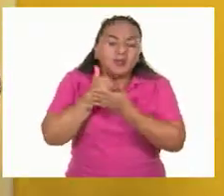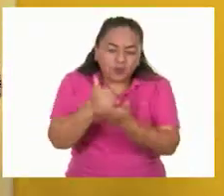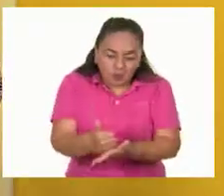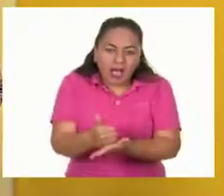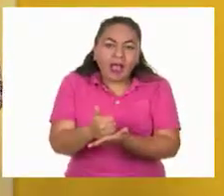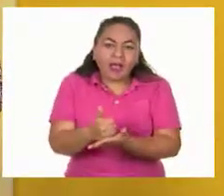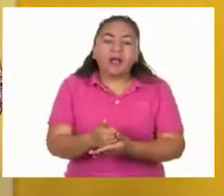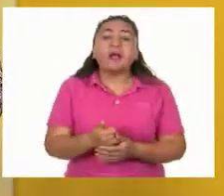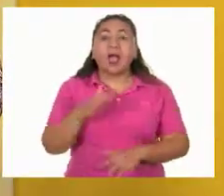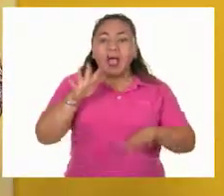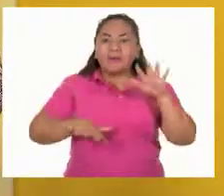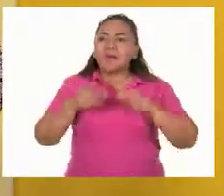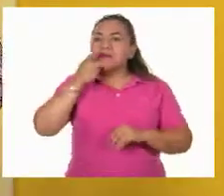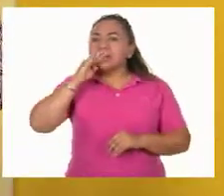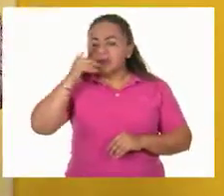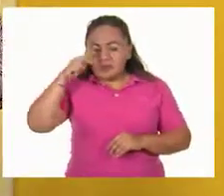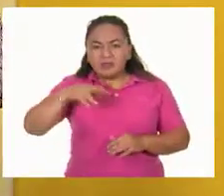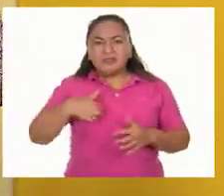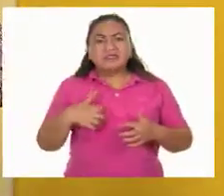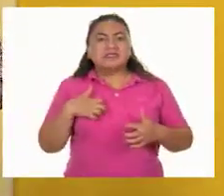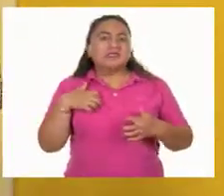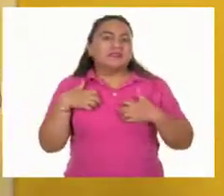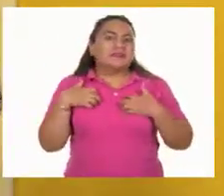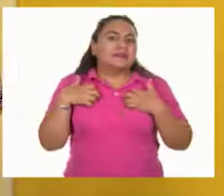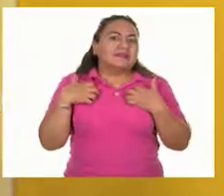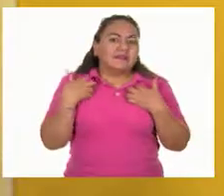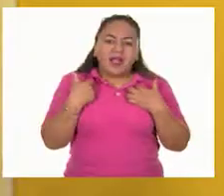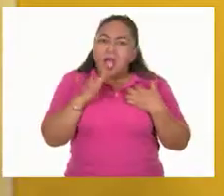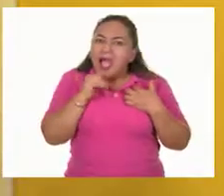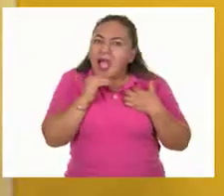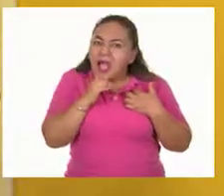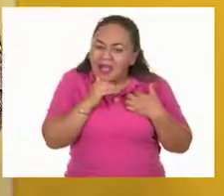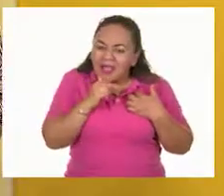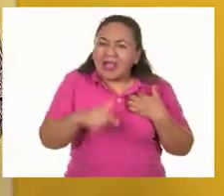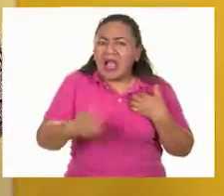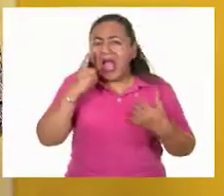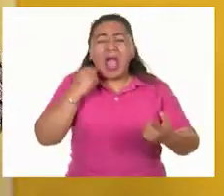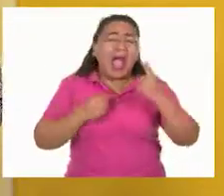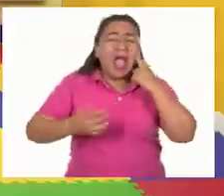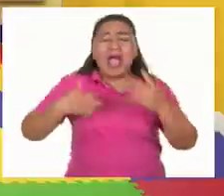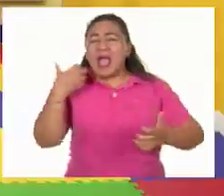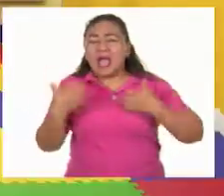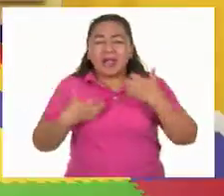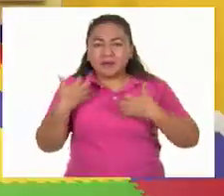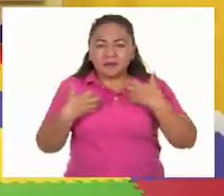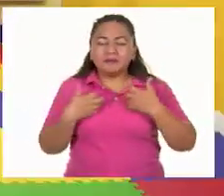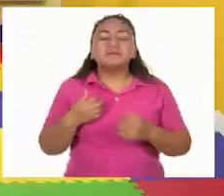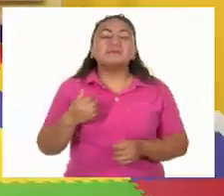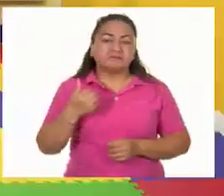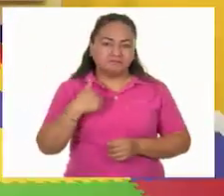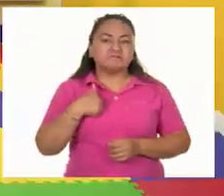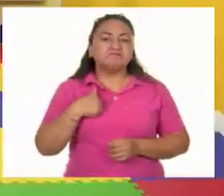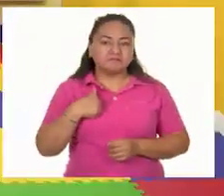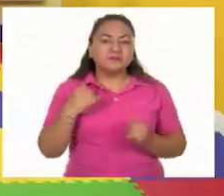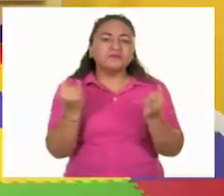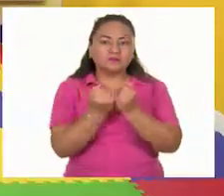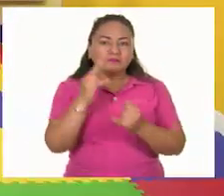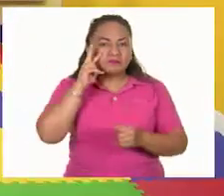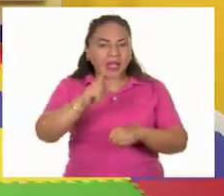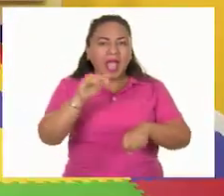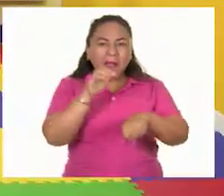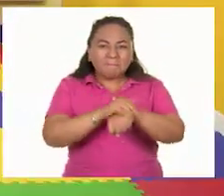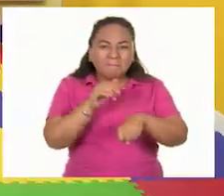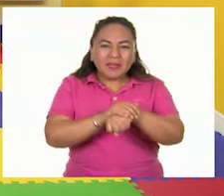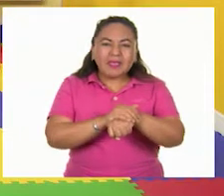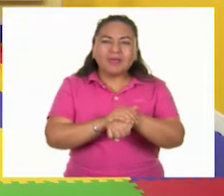ocasiones los padres de familia se sientan molestos e impotentes ante una conducta como esta. A mí me ha tocado ver con amigos o en